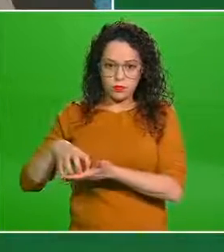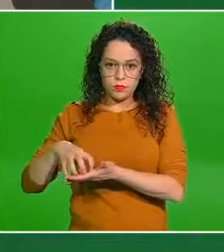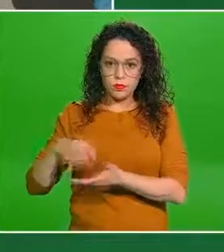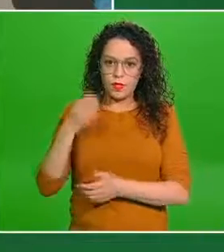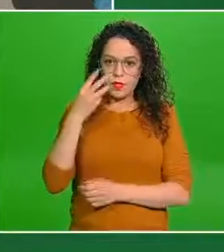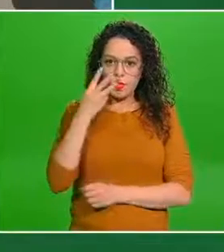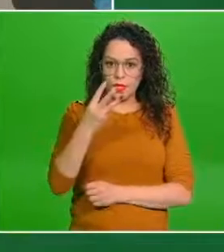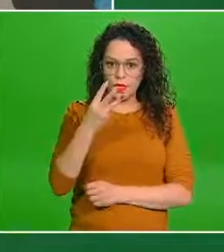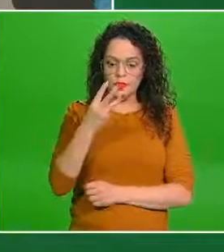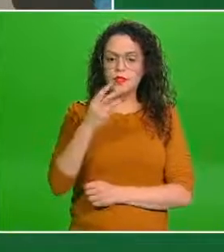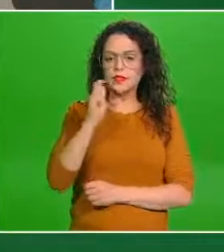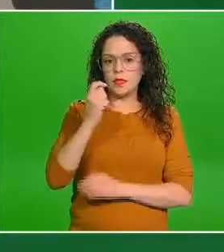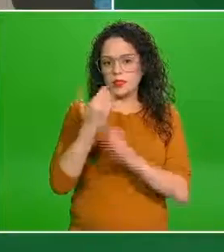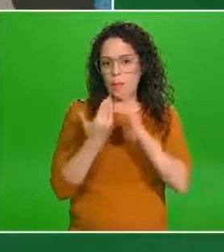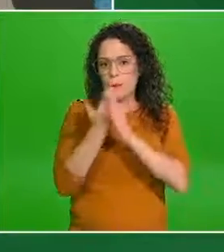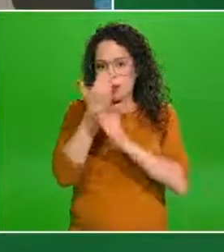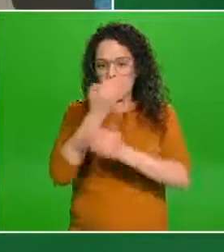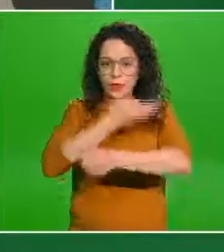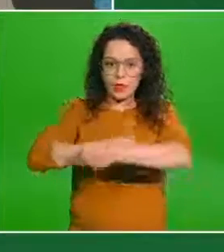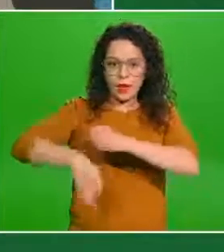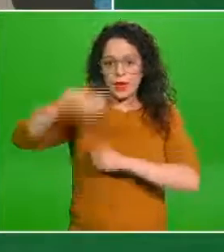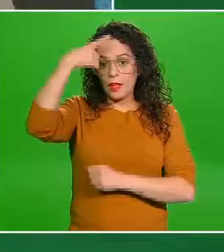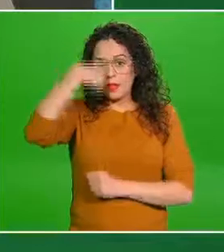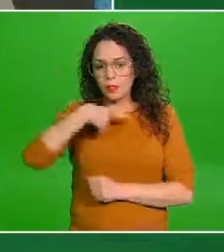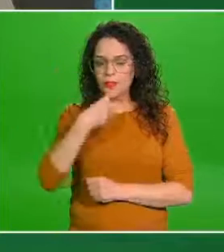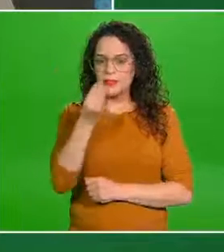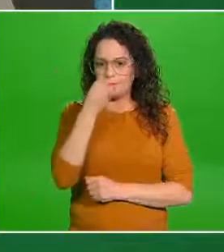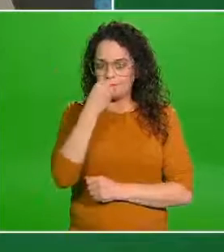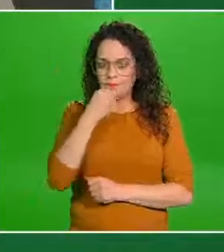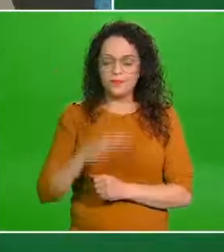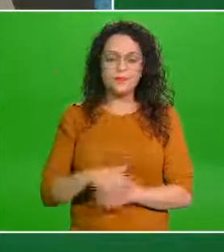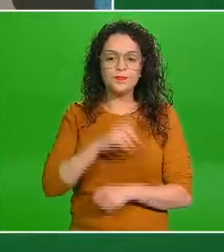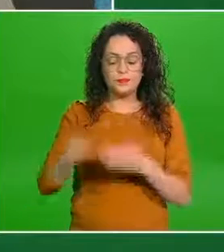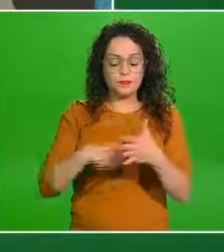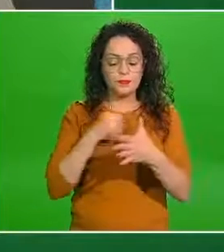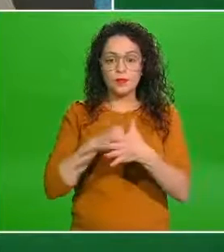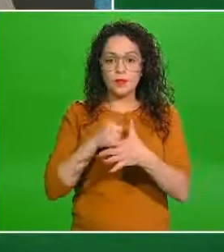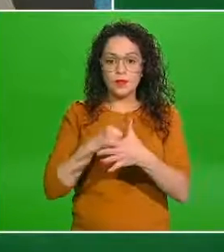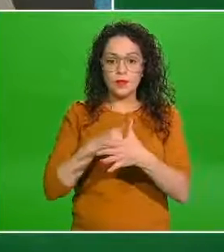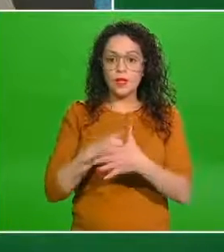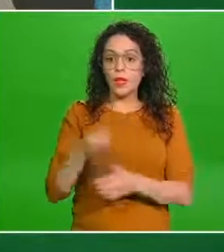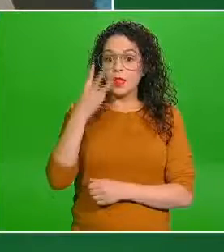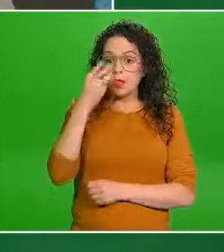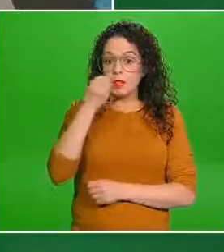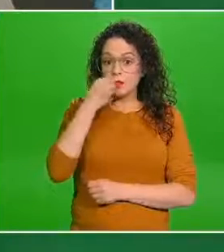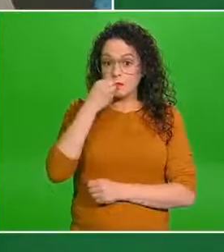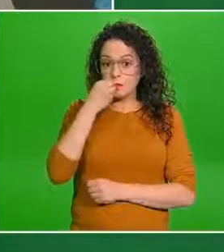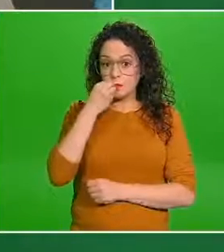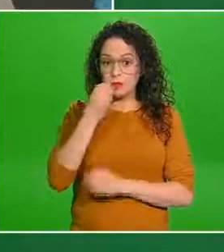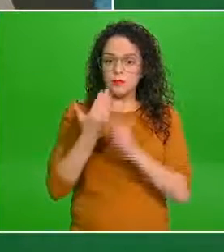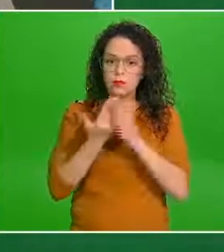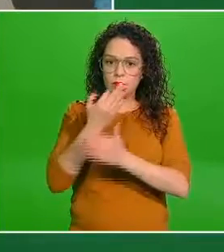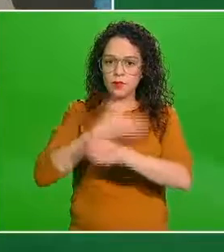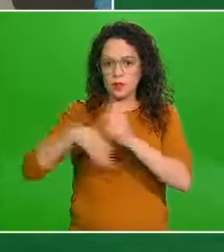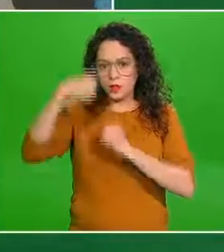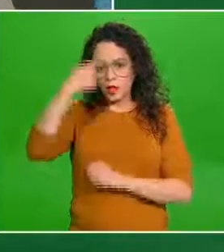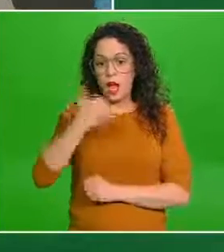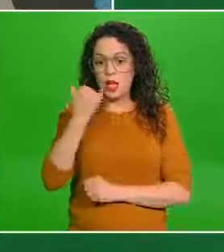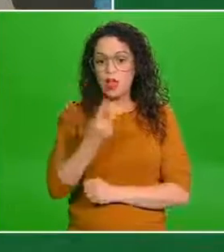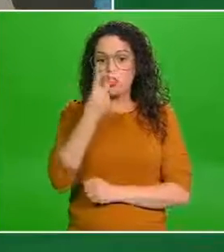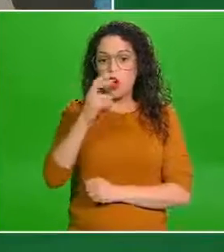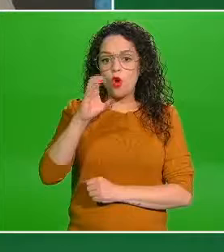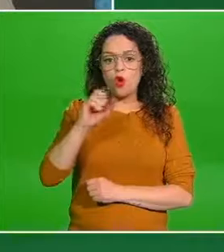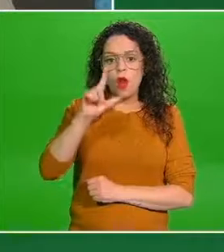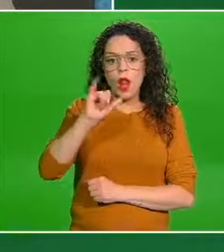los 3 tiempos de comida. Número 5, distribuye tu dieta en 3 comidas al día y 2 colaciones, previa evaluación